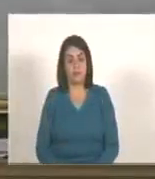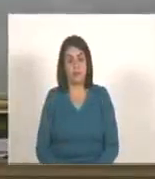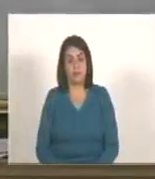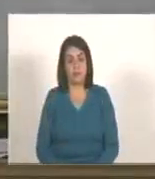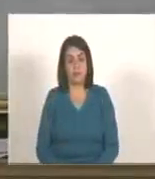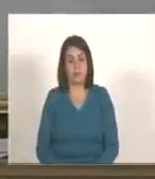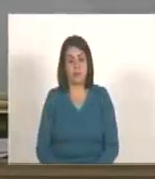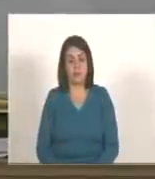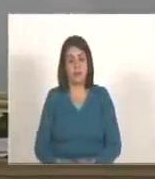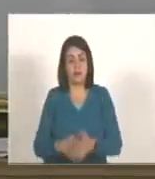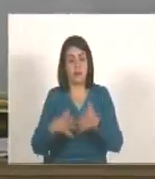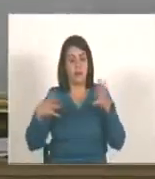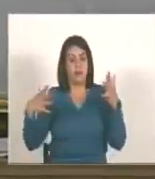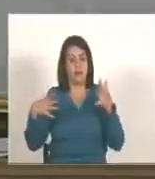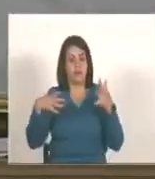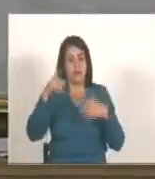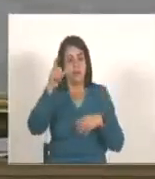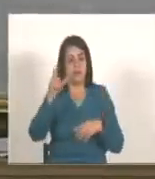un grande,